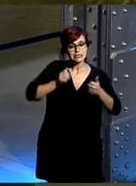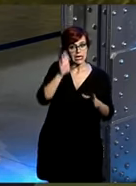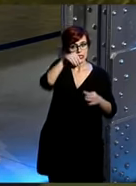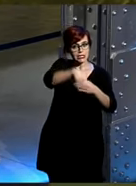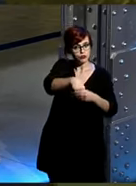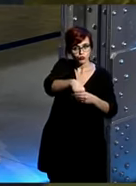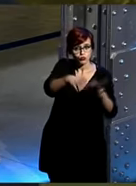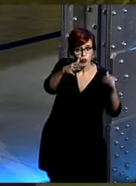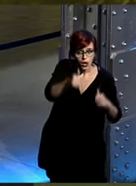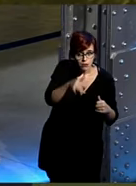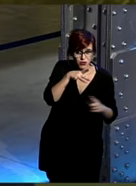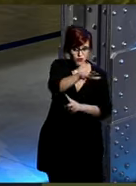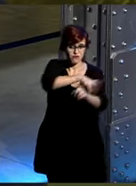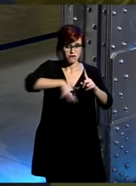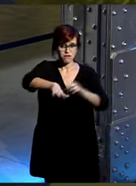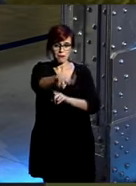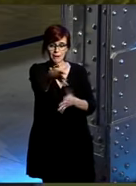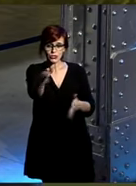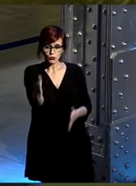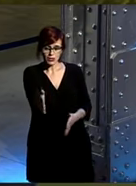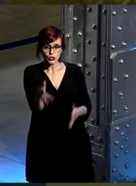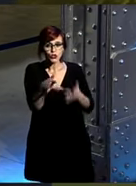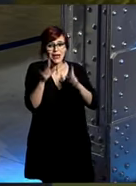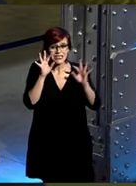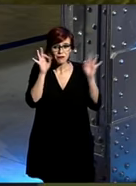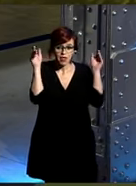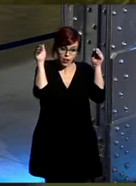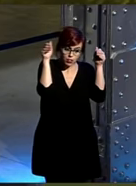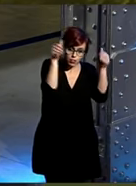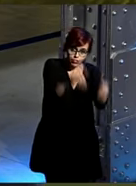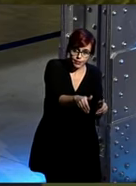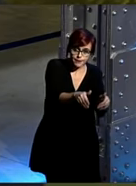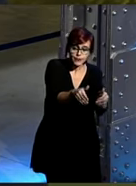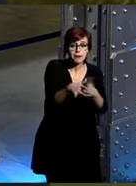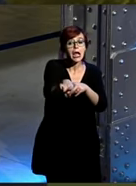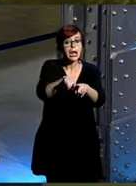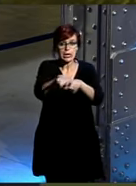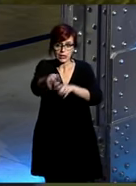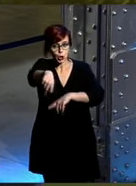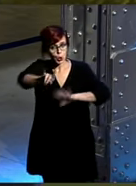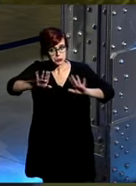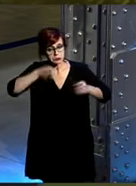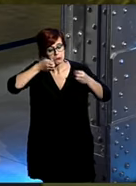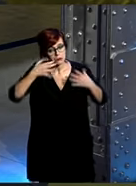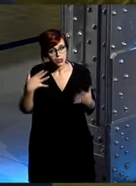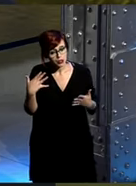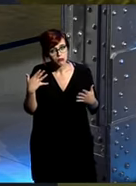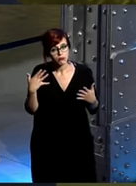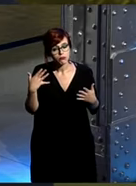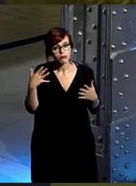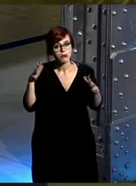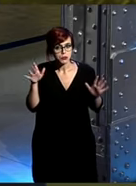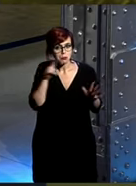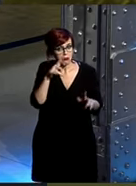es el escenario en el que nos movemos, el escenario de la ultraespecialización. Lo cual no es una crítica, me parece que está bien, o